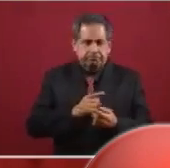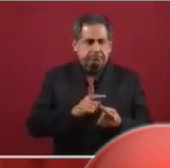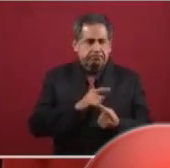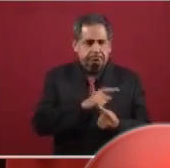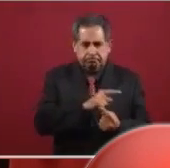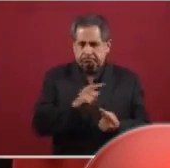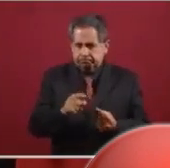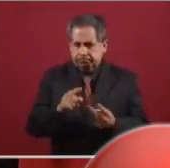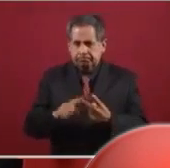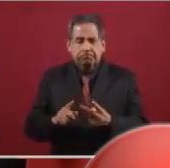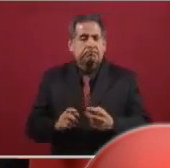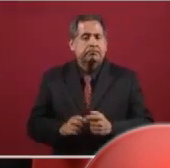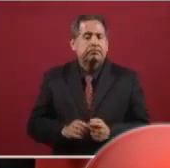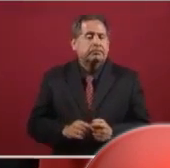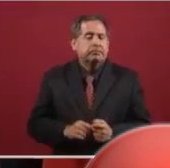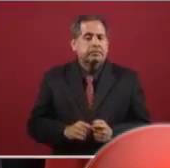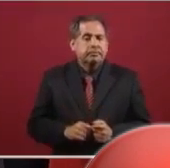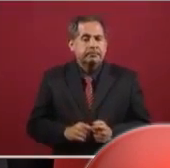a los demás,